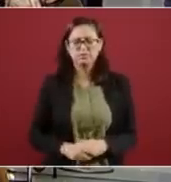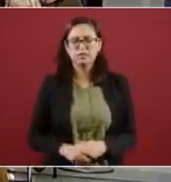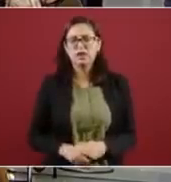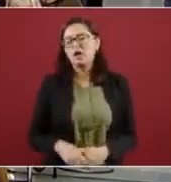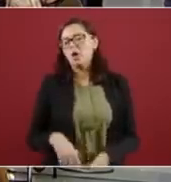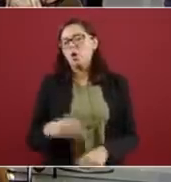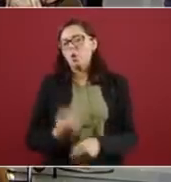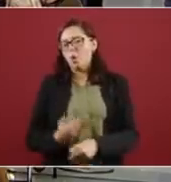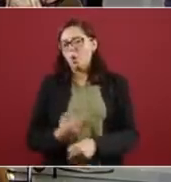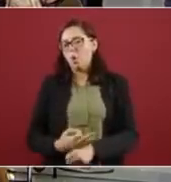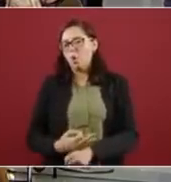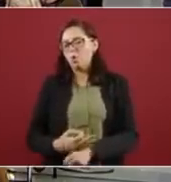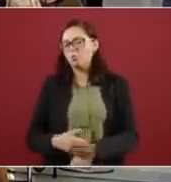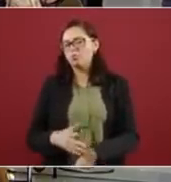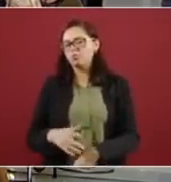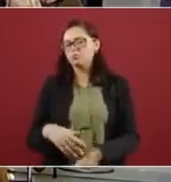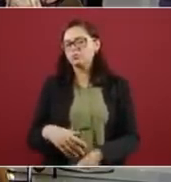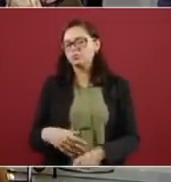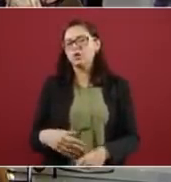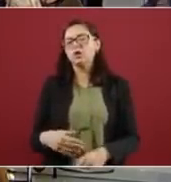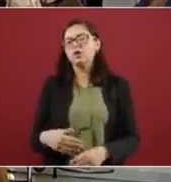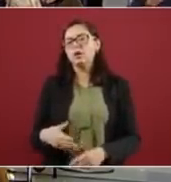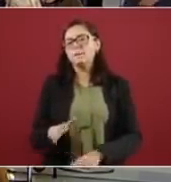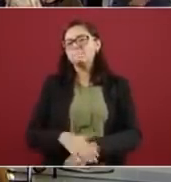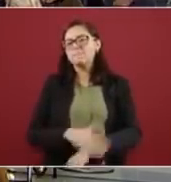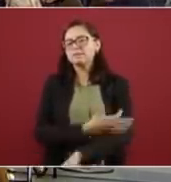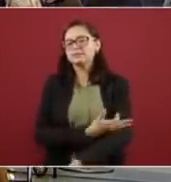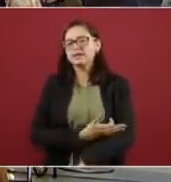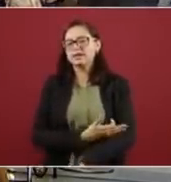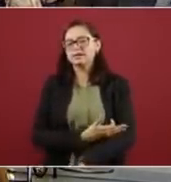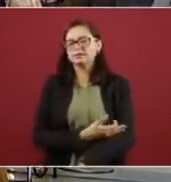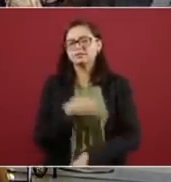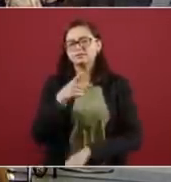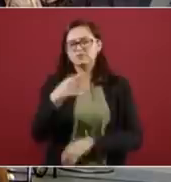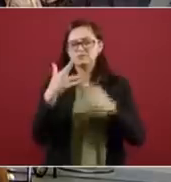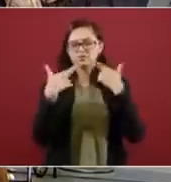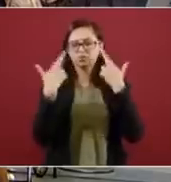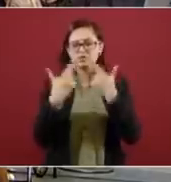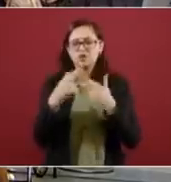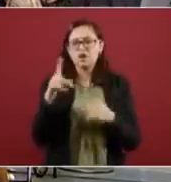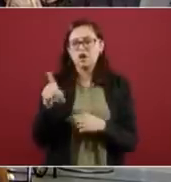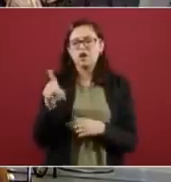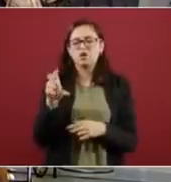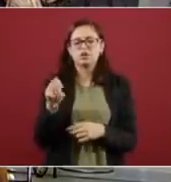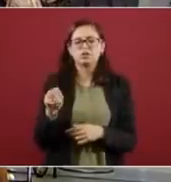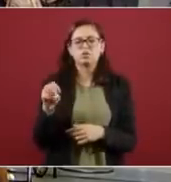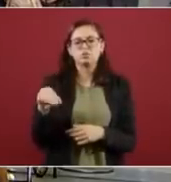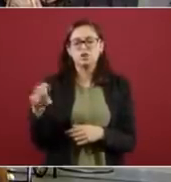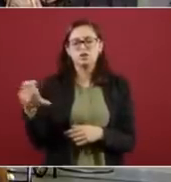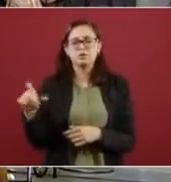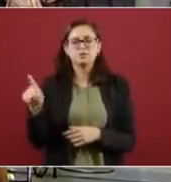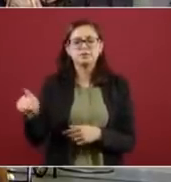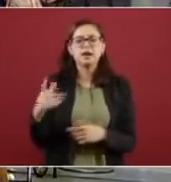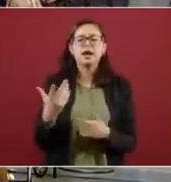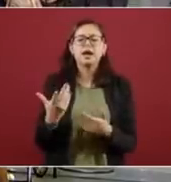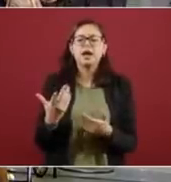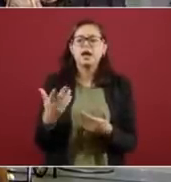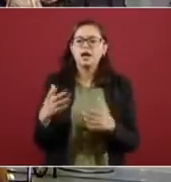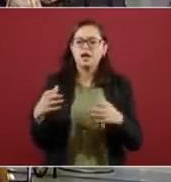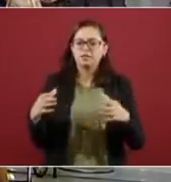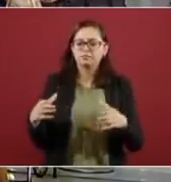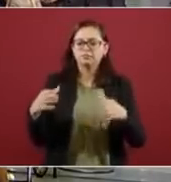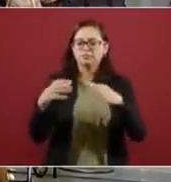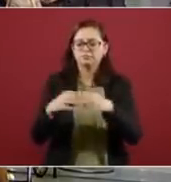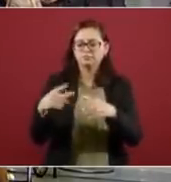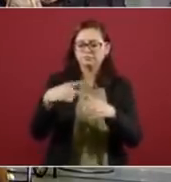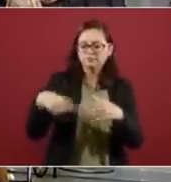con el titular de la organización mundial del comercio que van a que van a platicar cuál es el tema